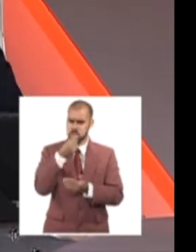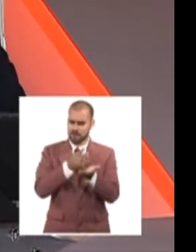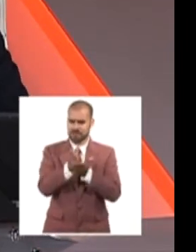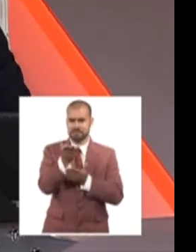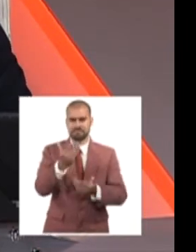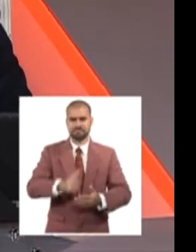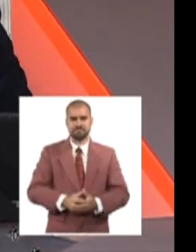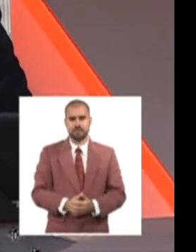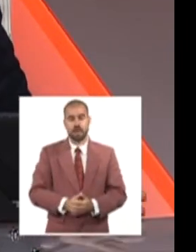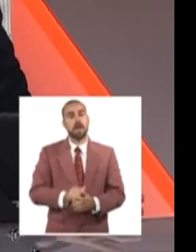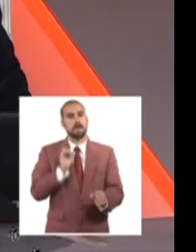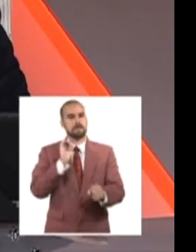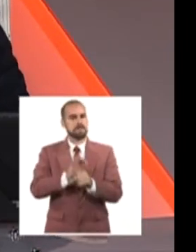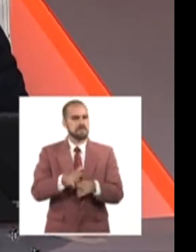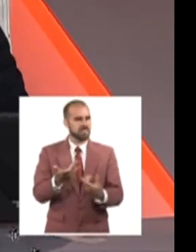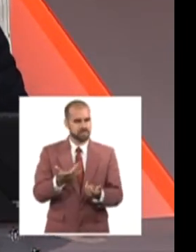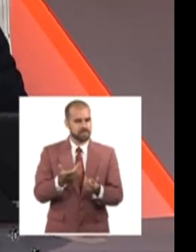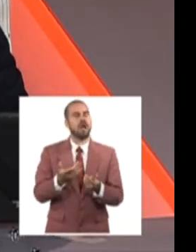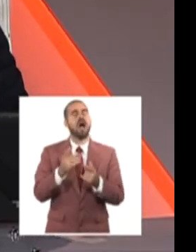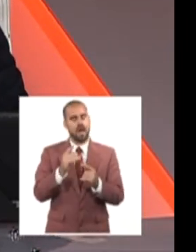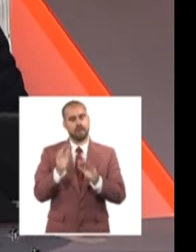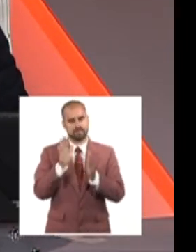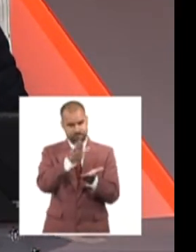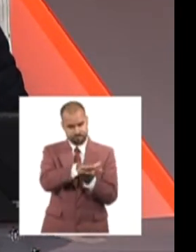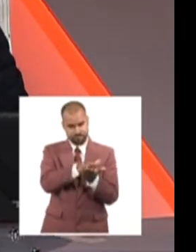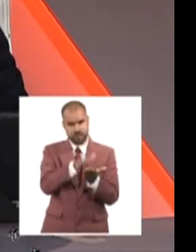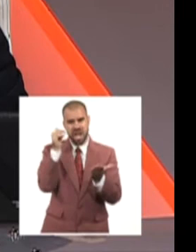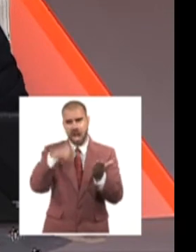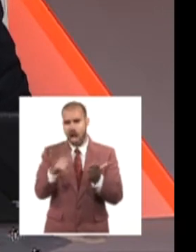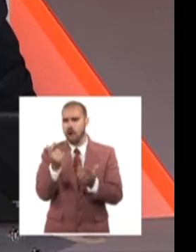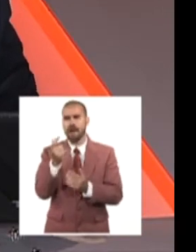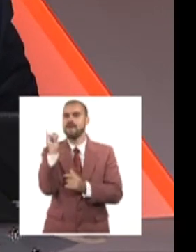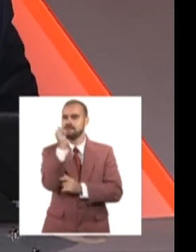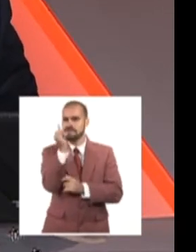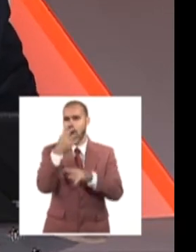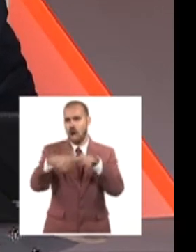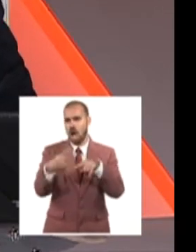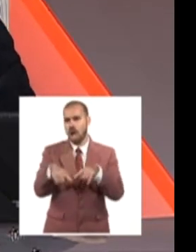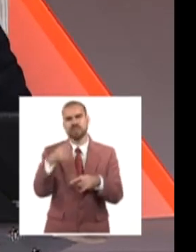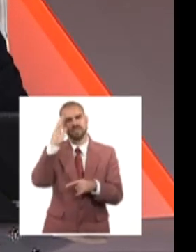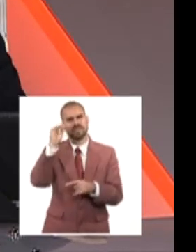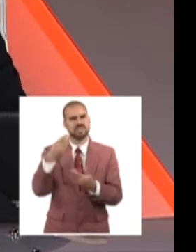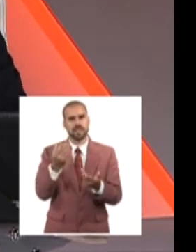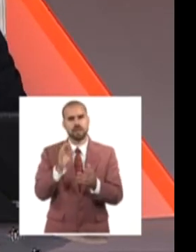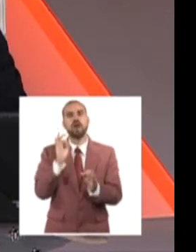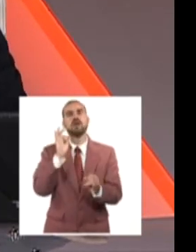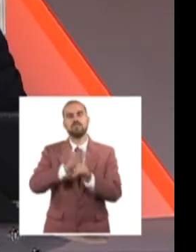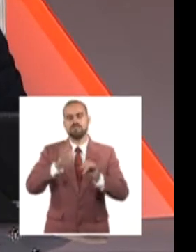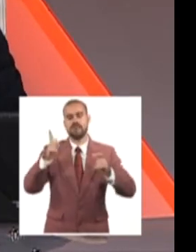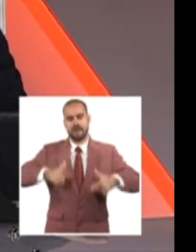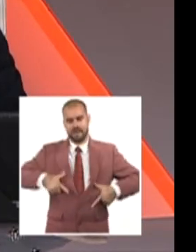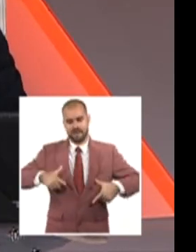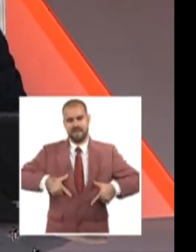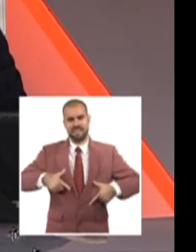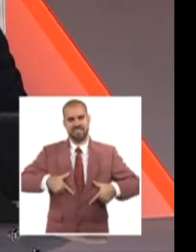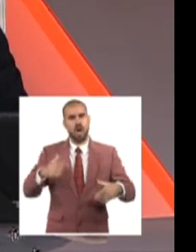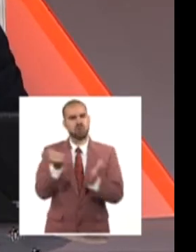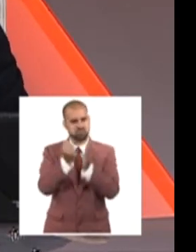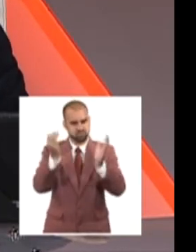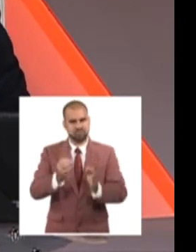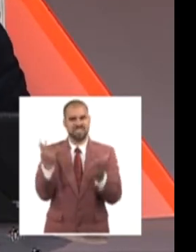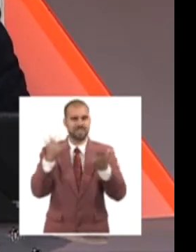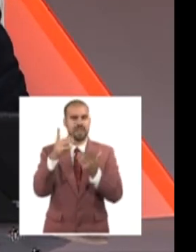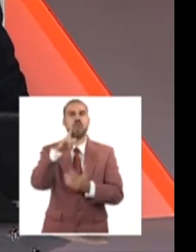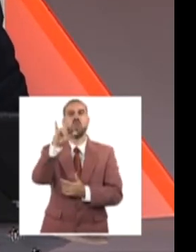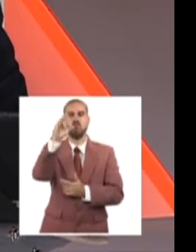un reportaje sobre y el lanzamiento de oficial de la candidatura de lula a la